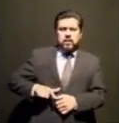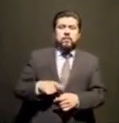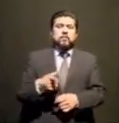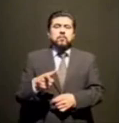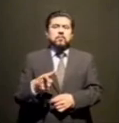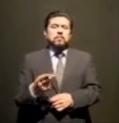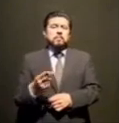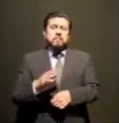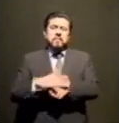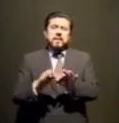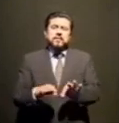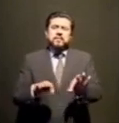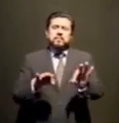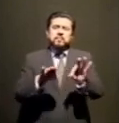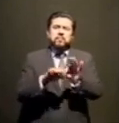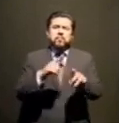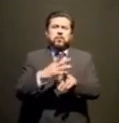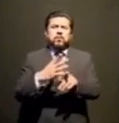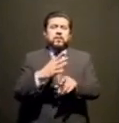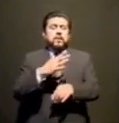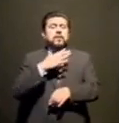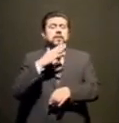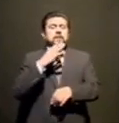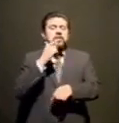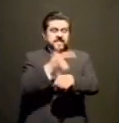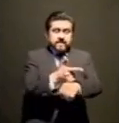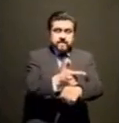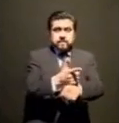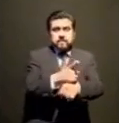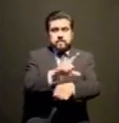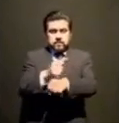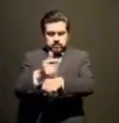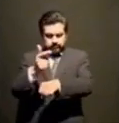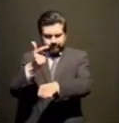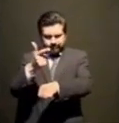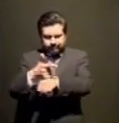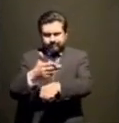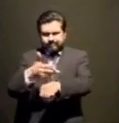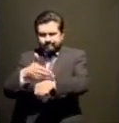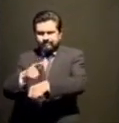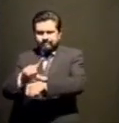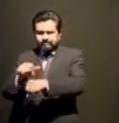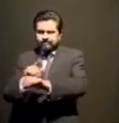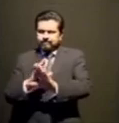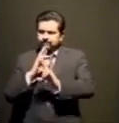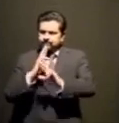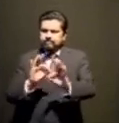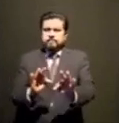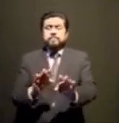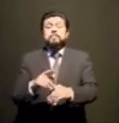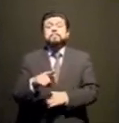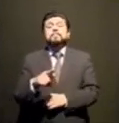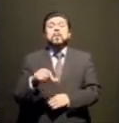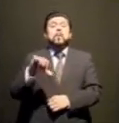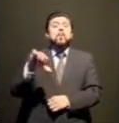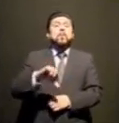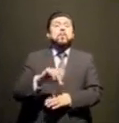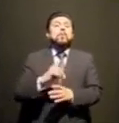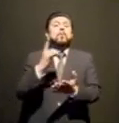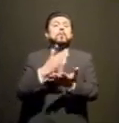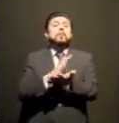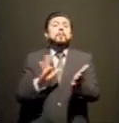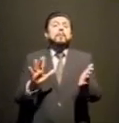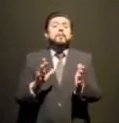la prevención y combate y sanción de la corrupción. El día de hoy no solamente